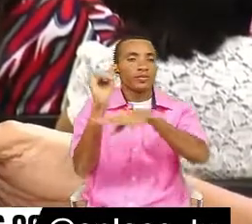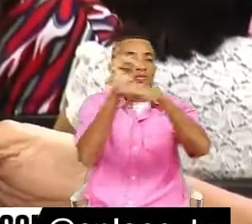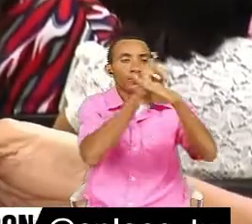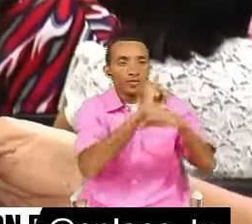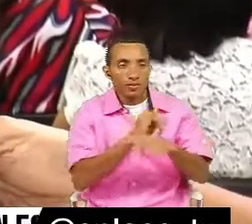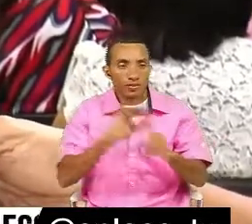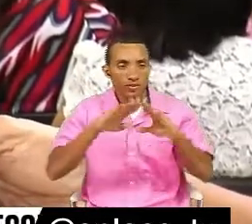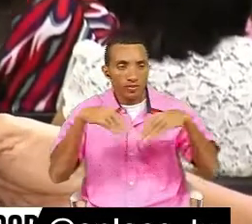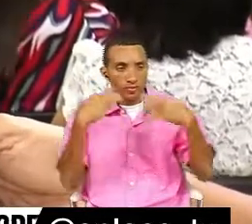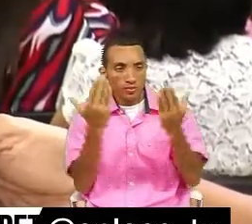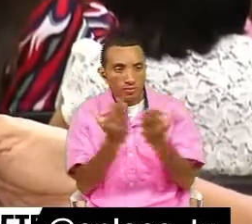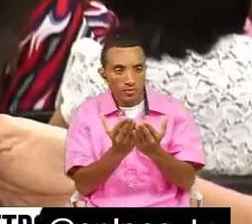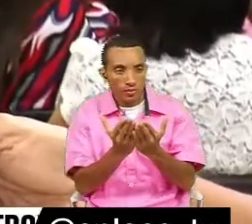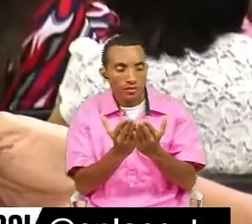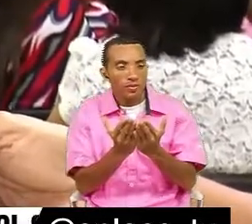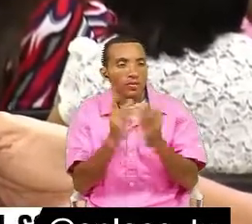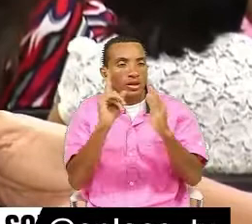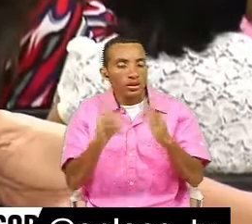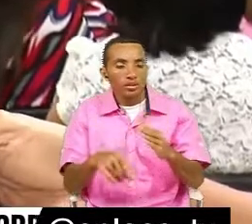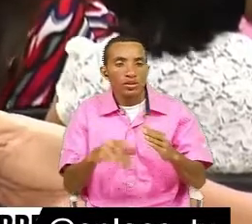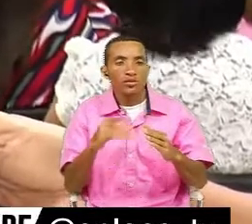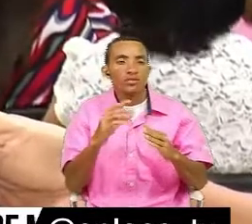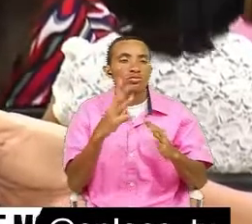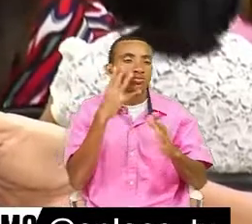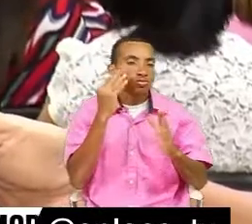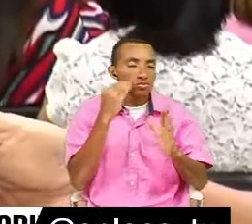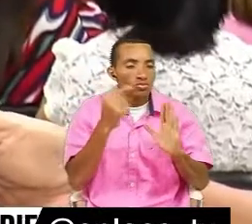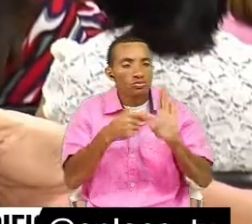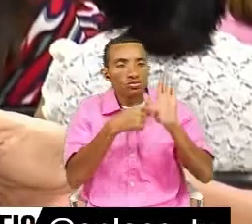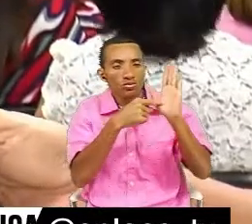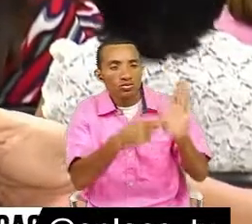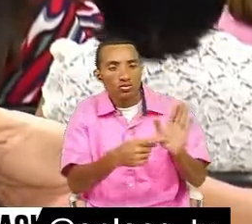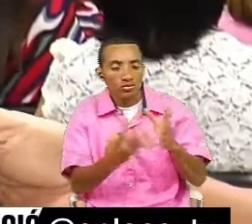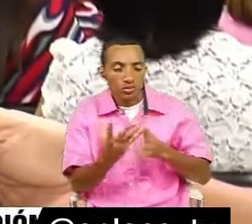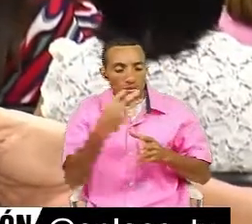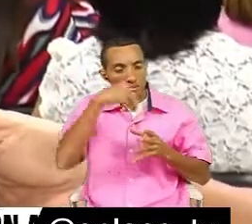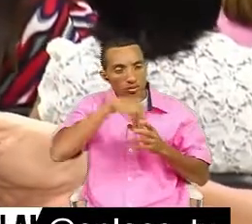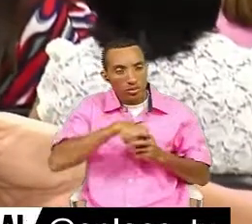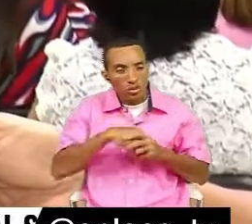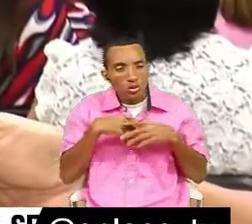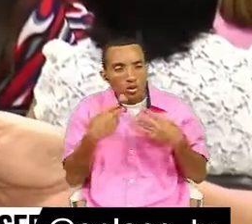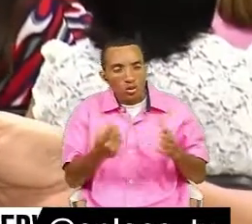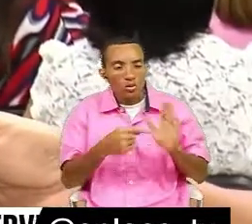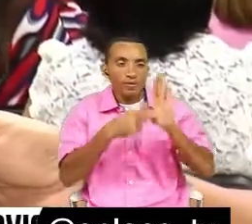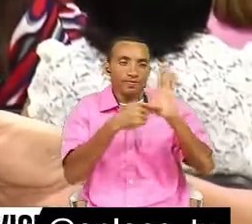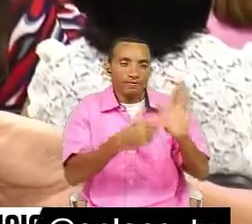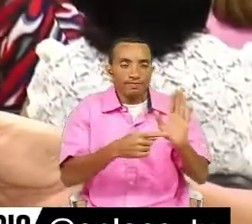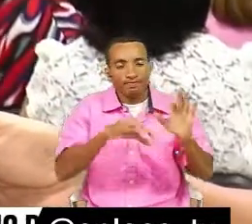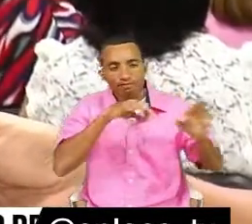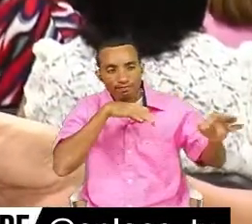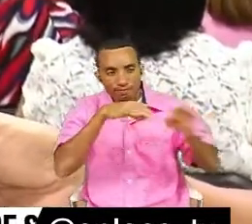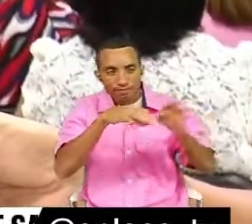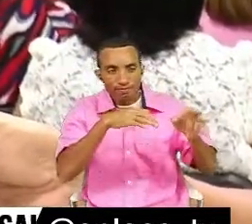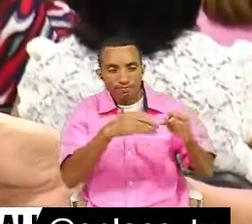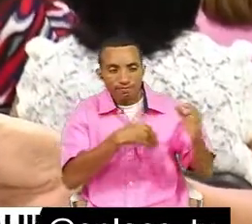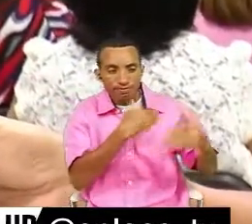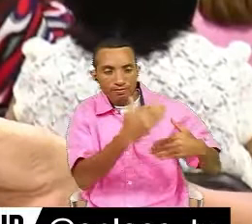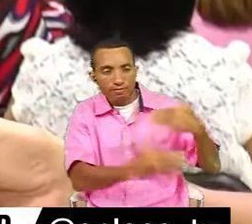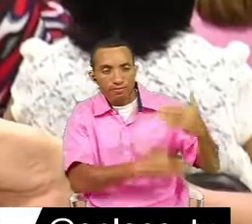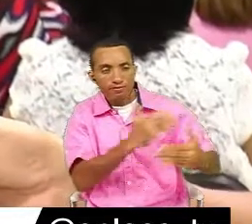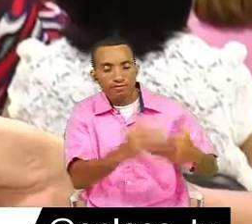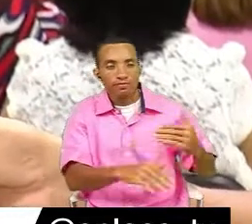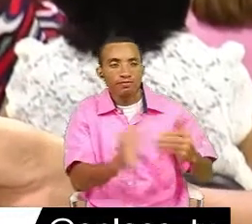educativas muestran sus experiencias que vienen realizando al interior de ellas cómo se viene desarrollando el